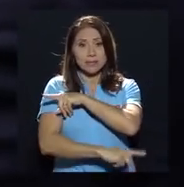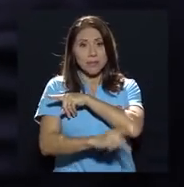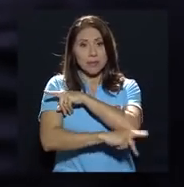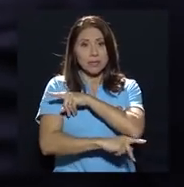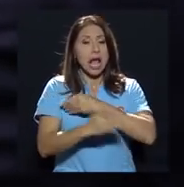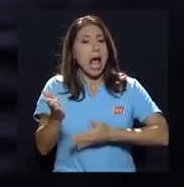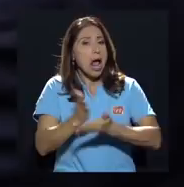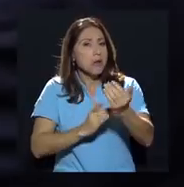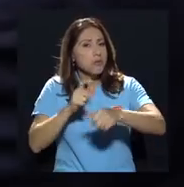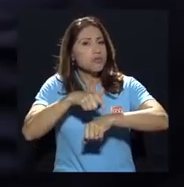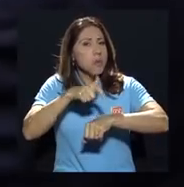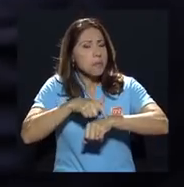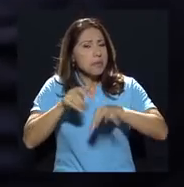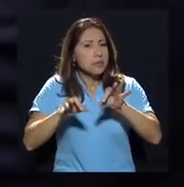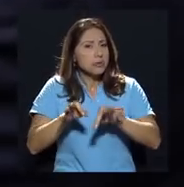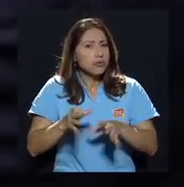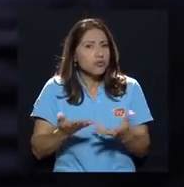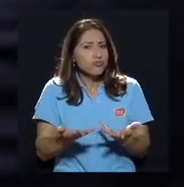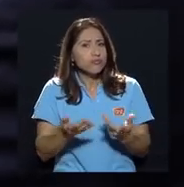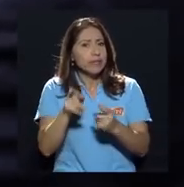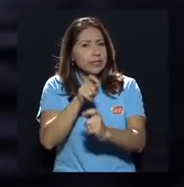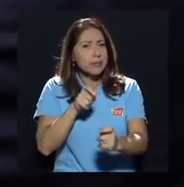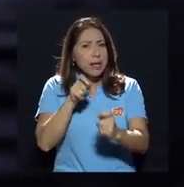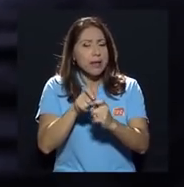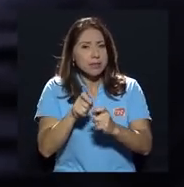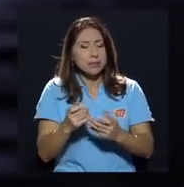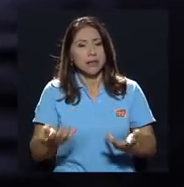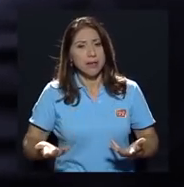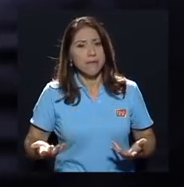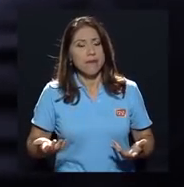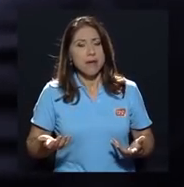algunos estados en momentos determinados han sido